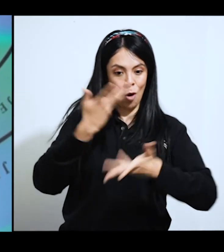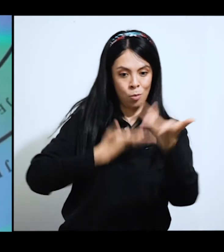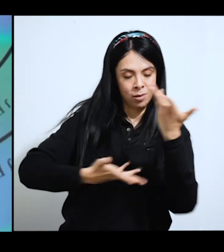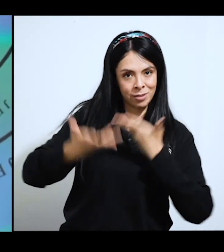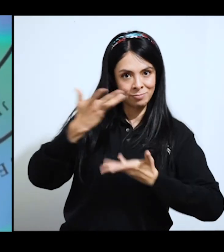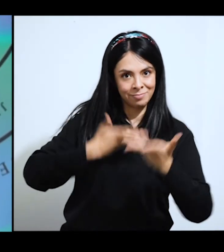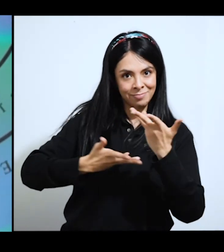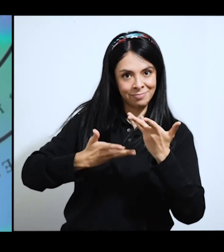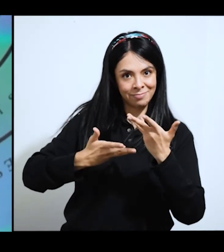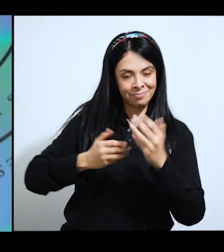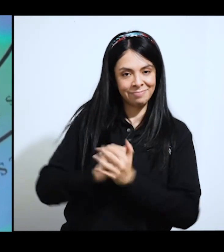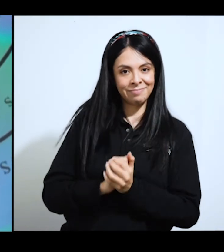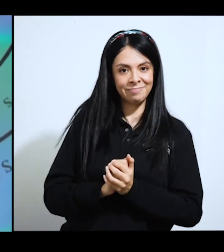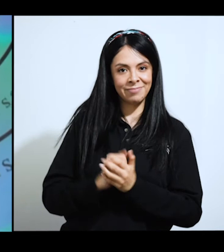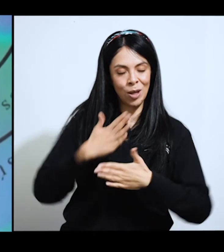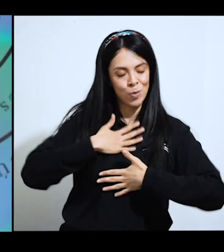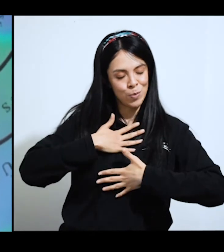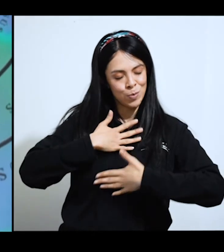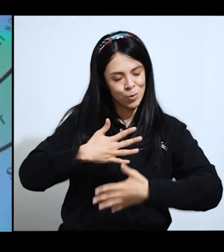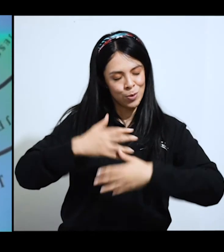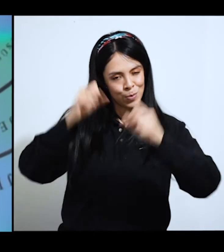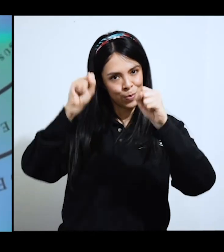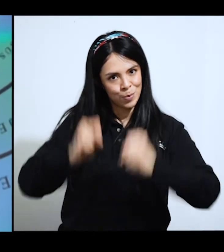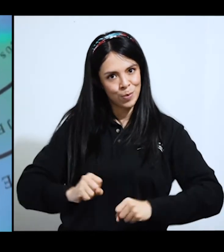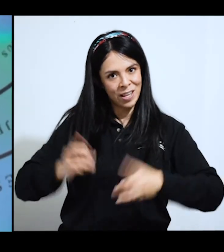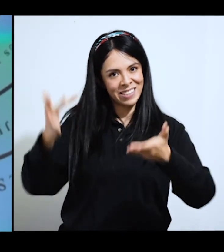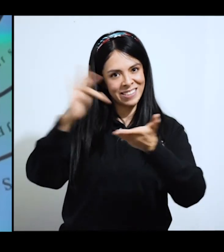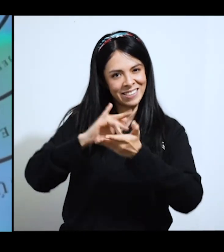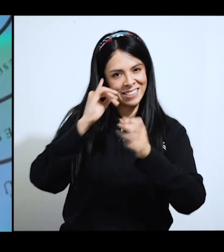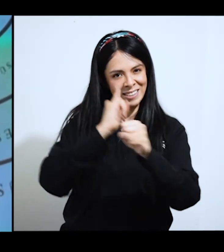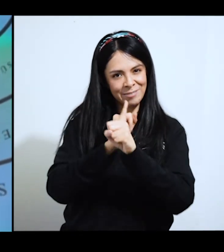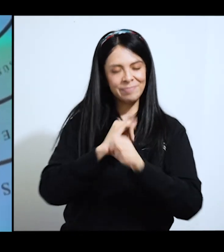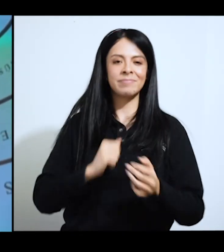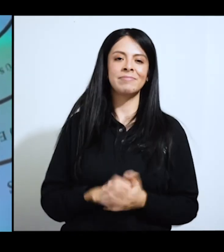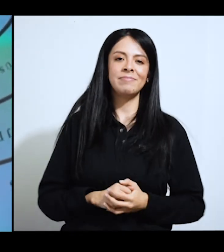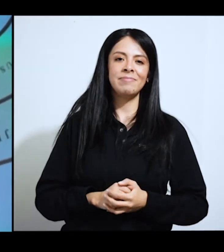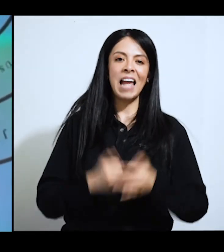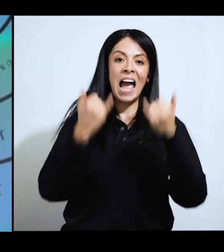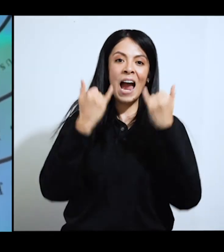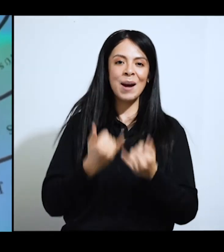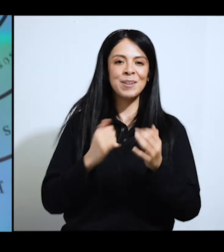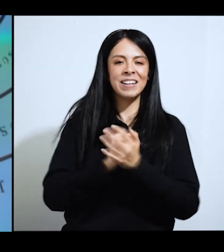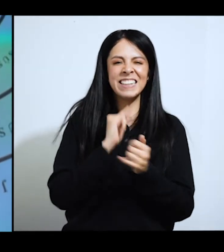ser parte de nosotros. Pero quiero que terminemos celebrando una vez más con esta